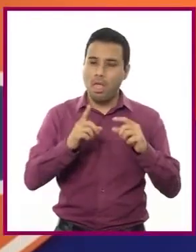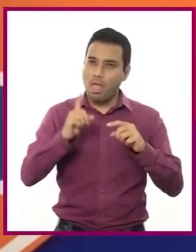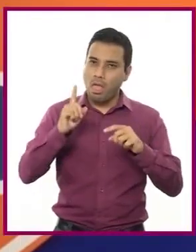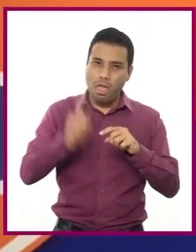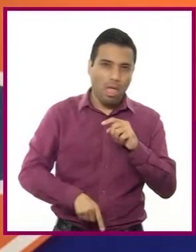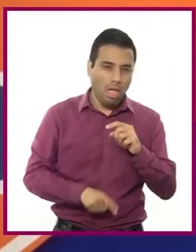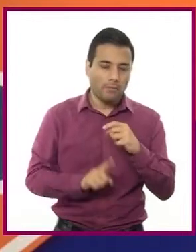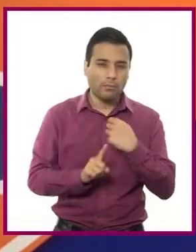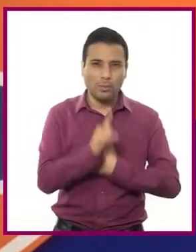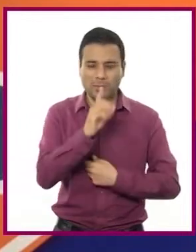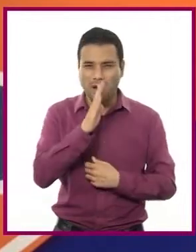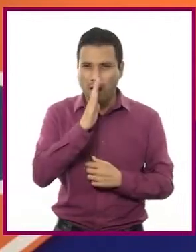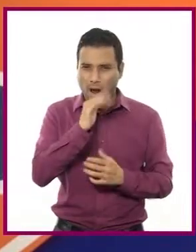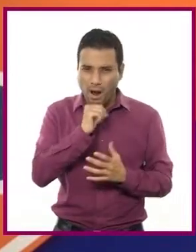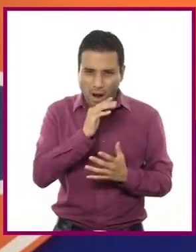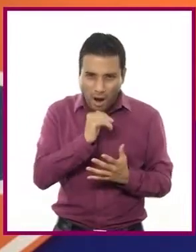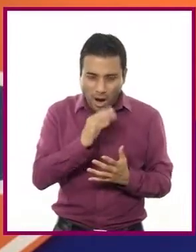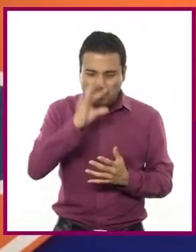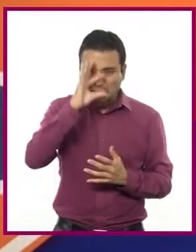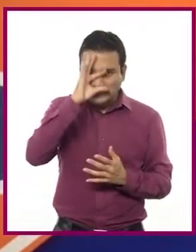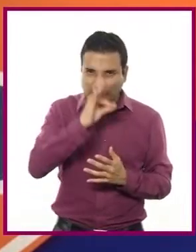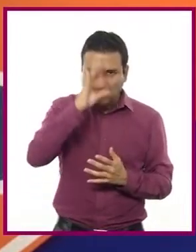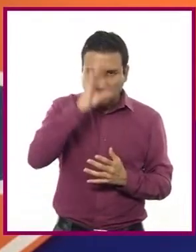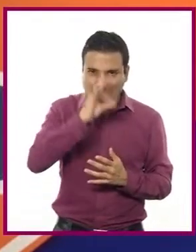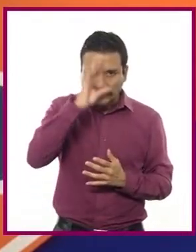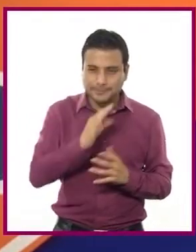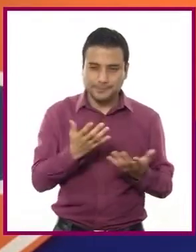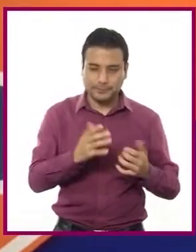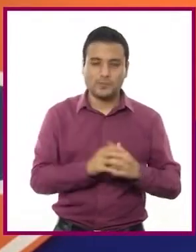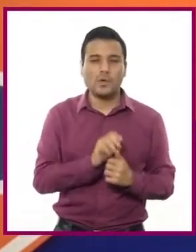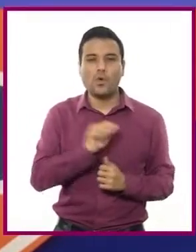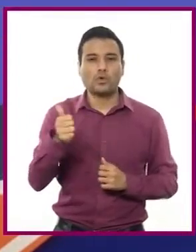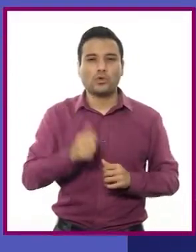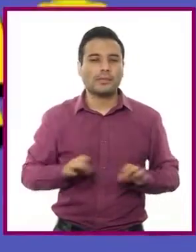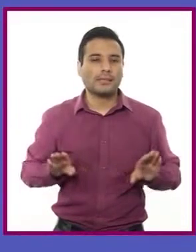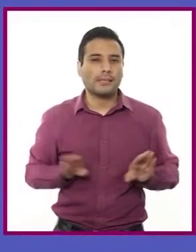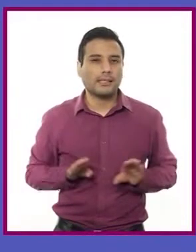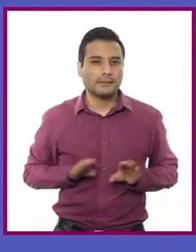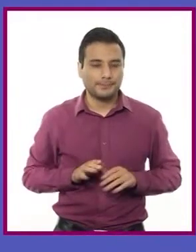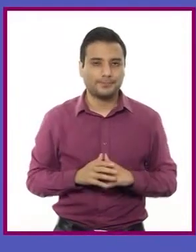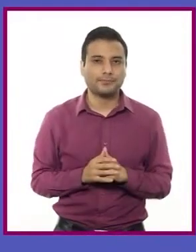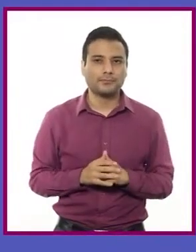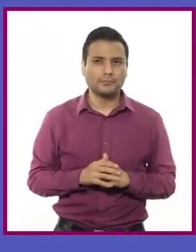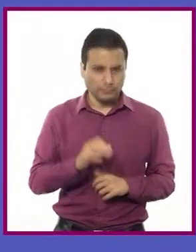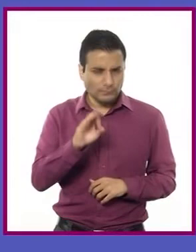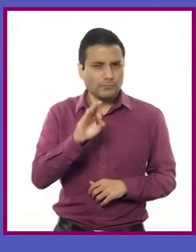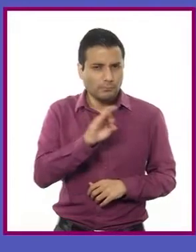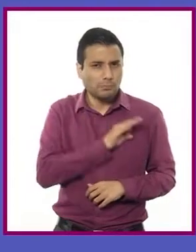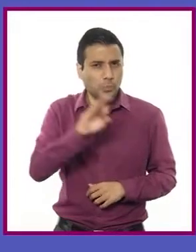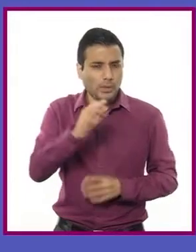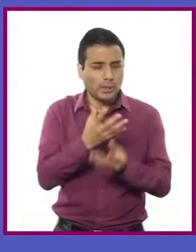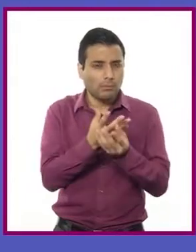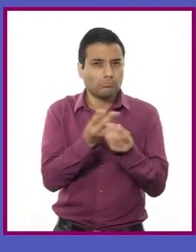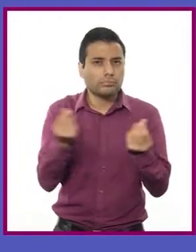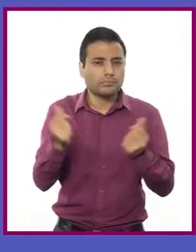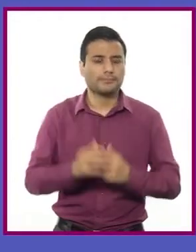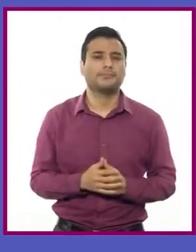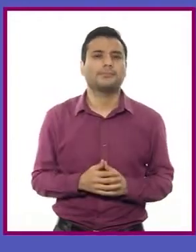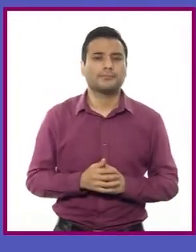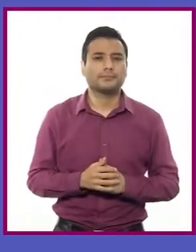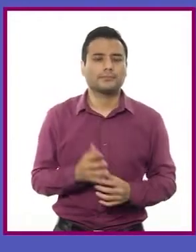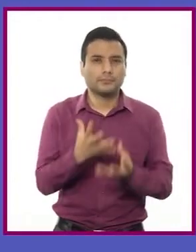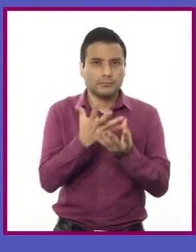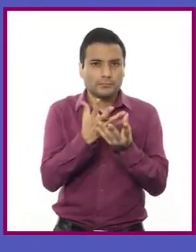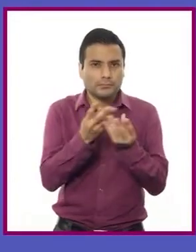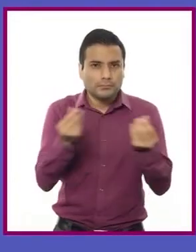por controlarlos de manera efectiva. Otra más es que tienen solución. La solución muchas